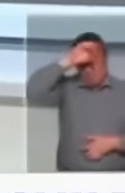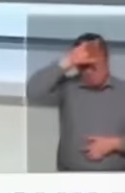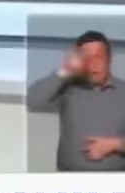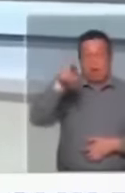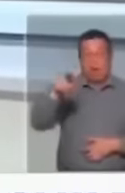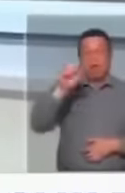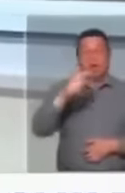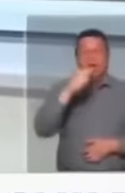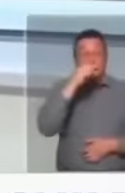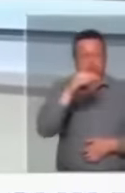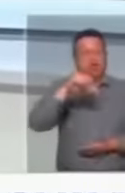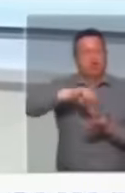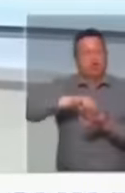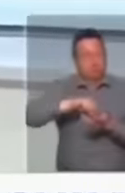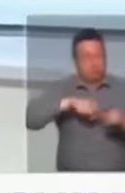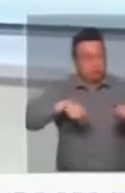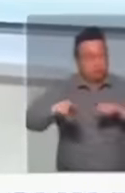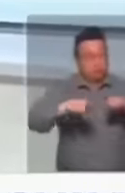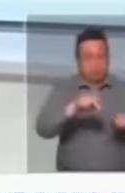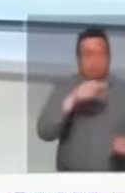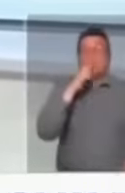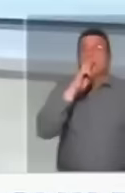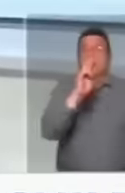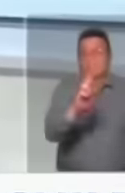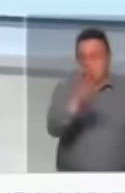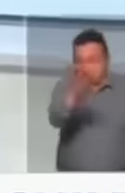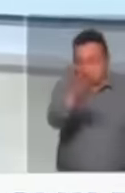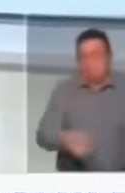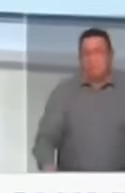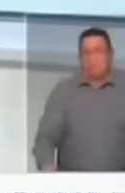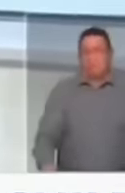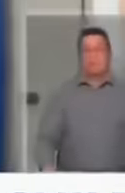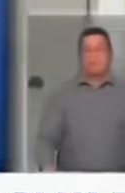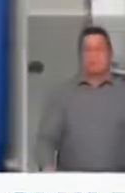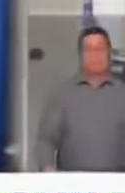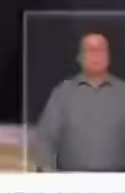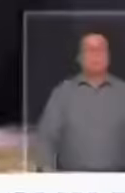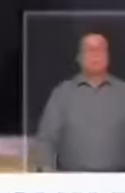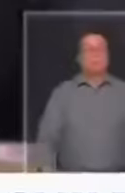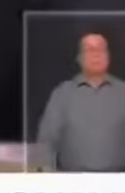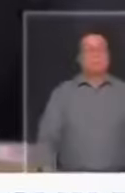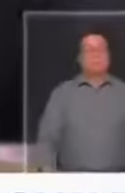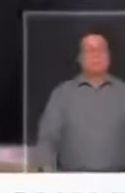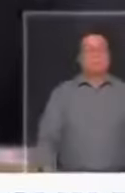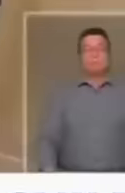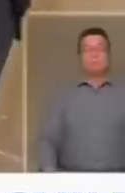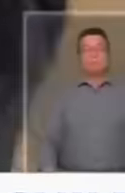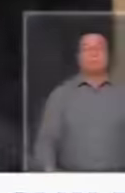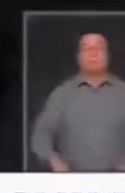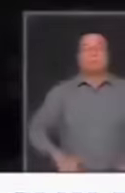pronto circulando en la ciudad. Esta es la respuesta que le tenemos en la siguiente. Muy bien. Nos interesa saber.